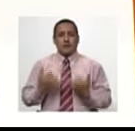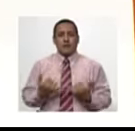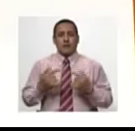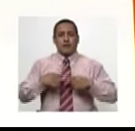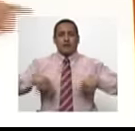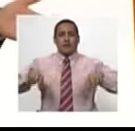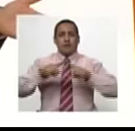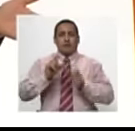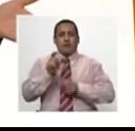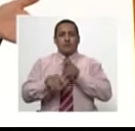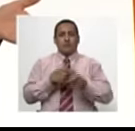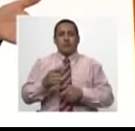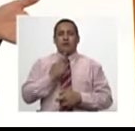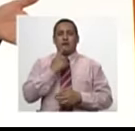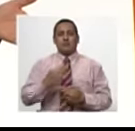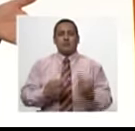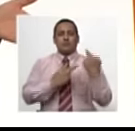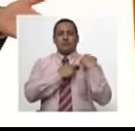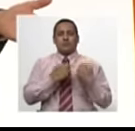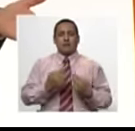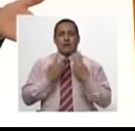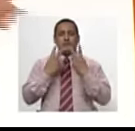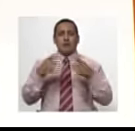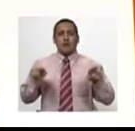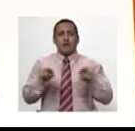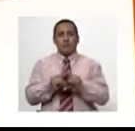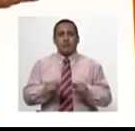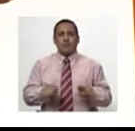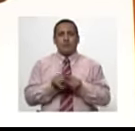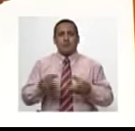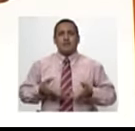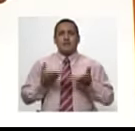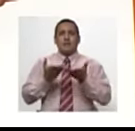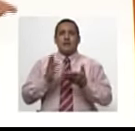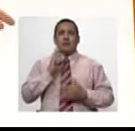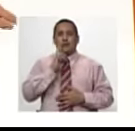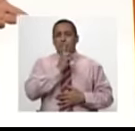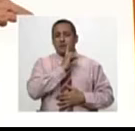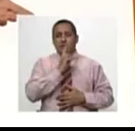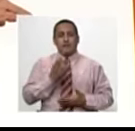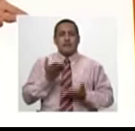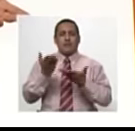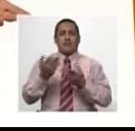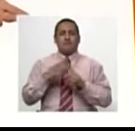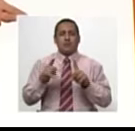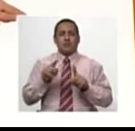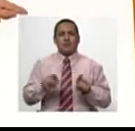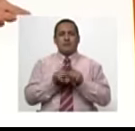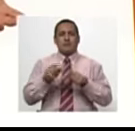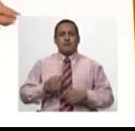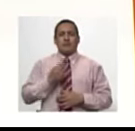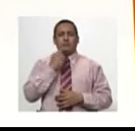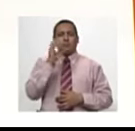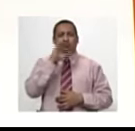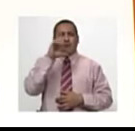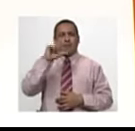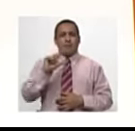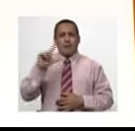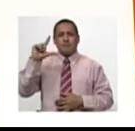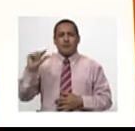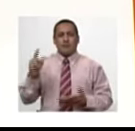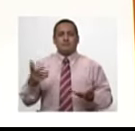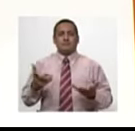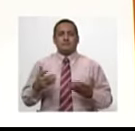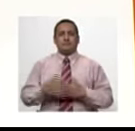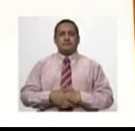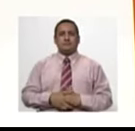el ciudadano lo que tiene es un menú, uh-huh, ¿no? Es como un menú, a ti te ofrecen un menú. Pero si todo es de 3.50, así bueno, es, pues, ¿no?